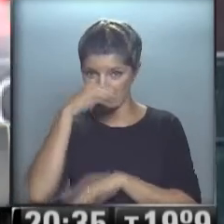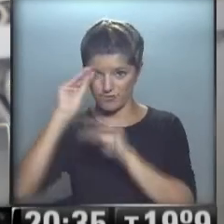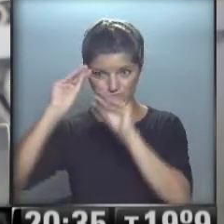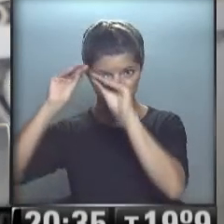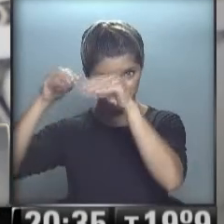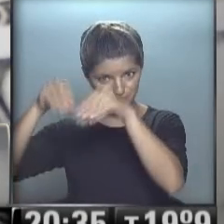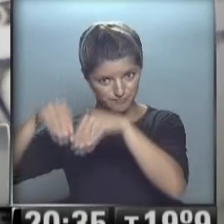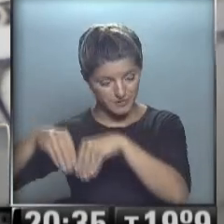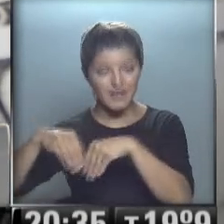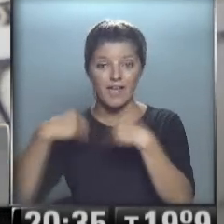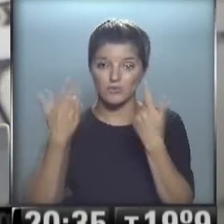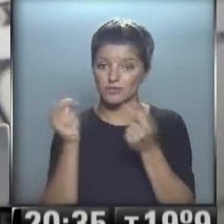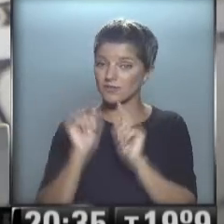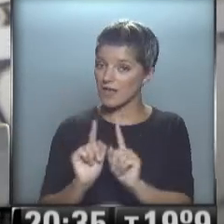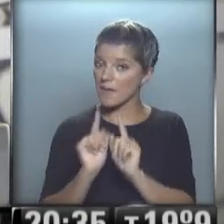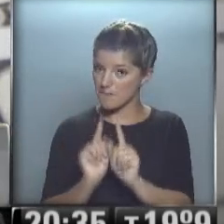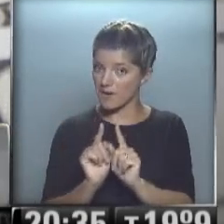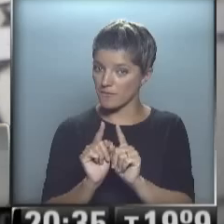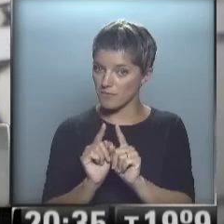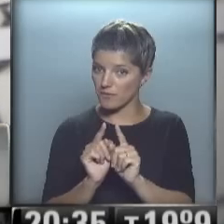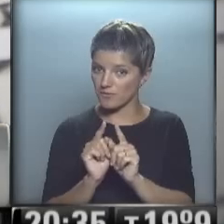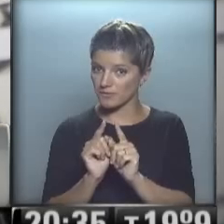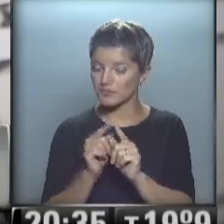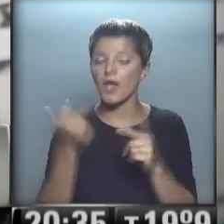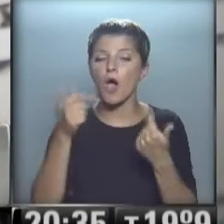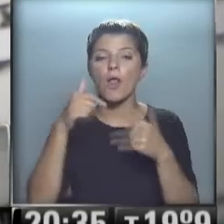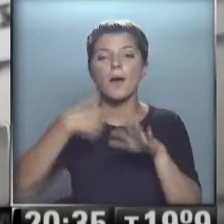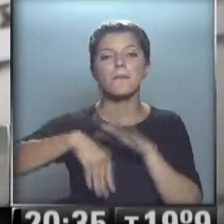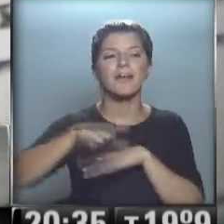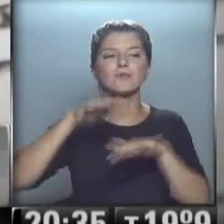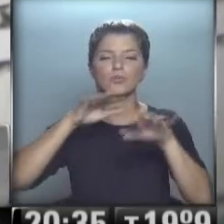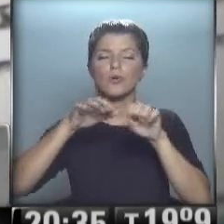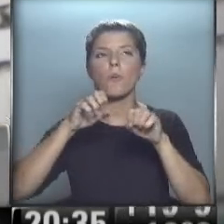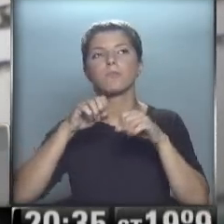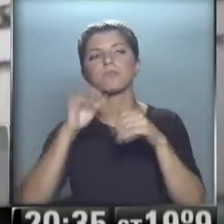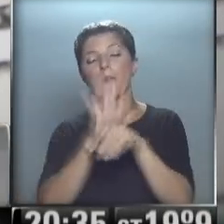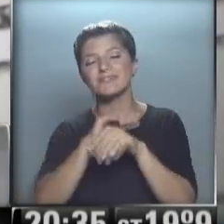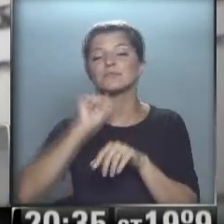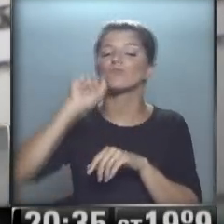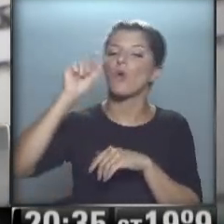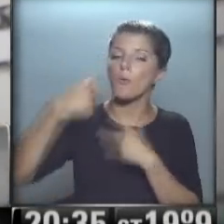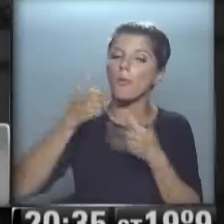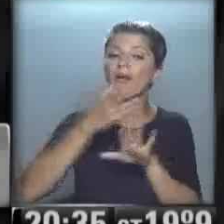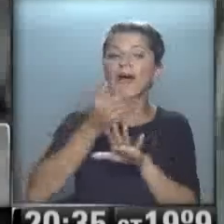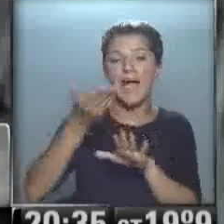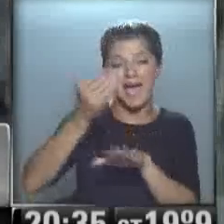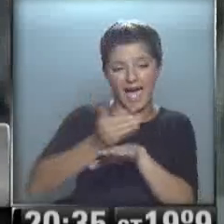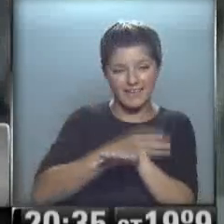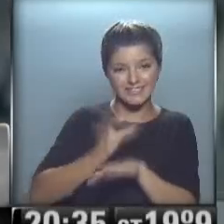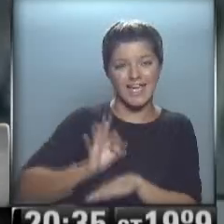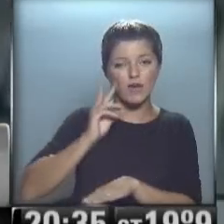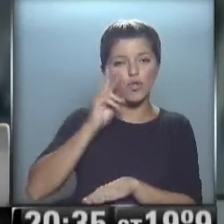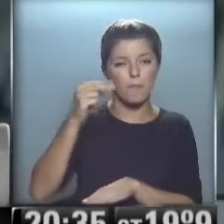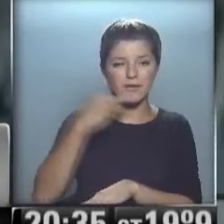manera empiece a transitar en términos un poco más normales previos al 2011.